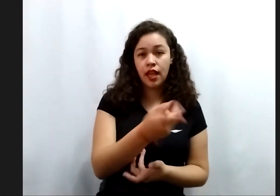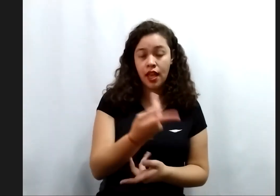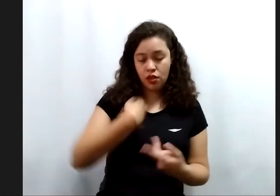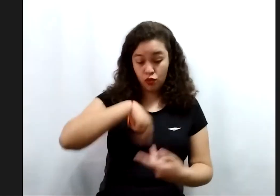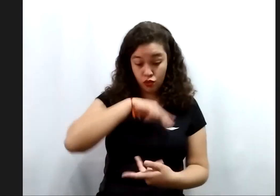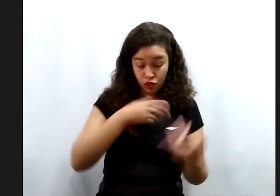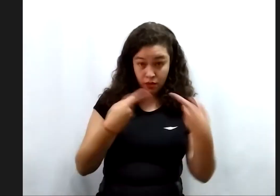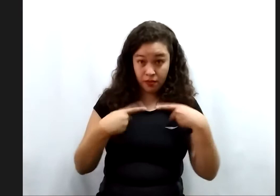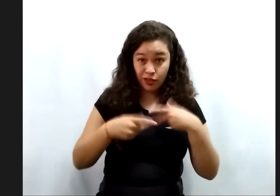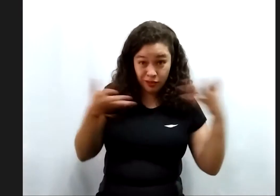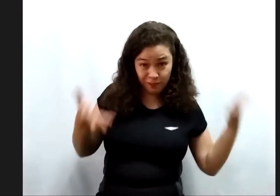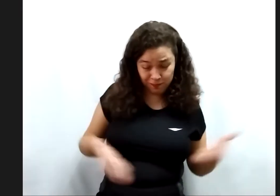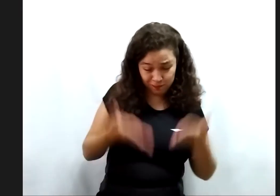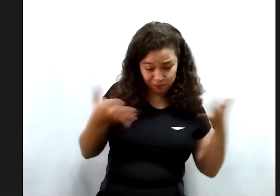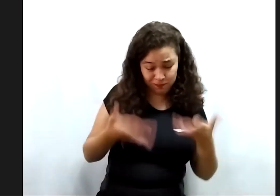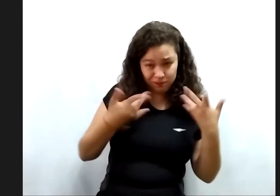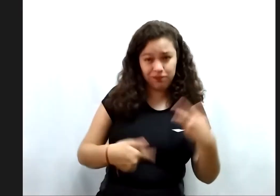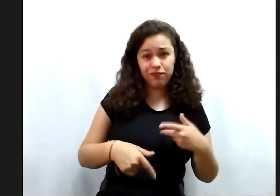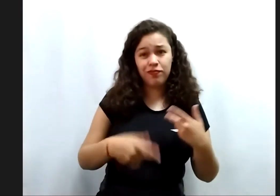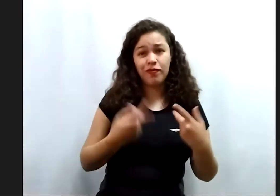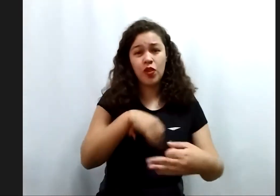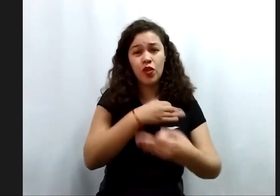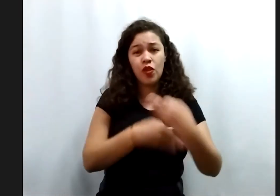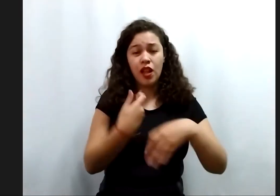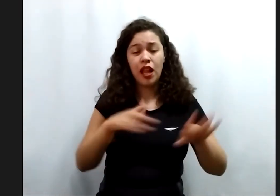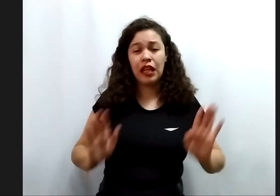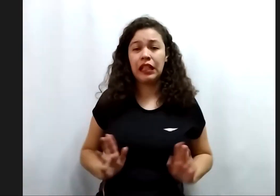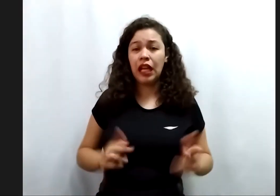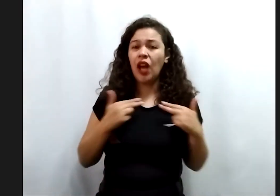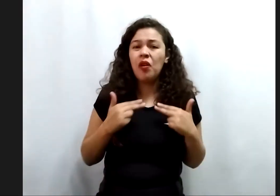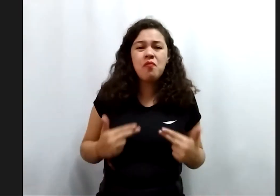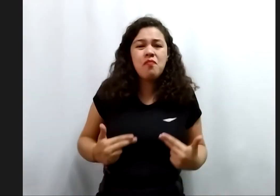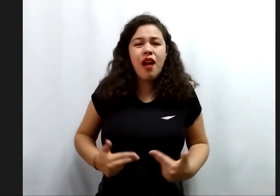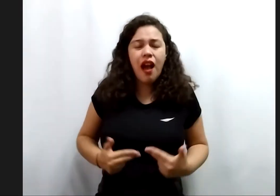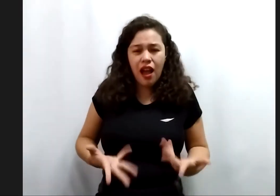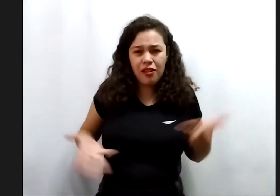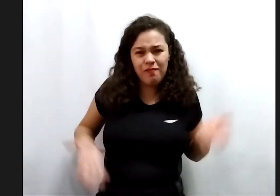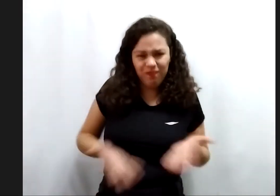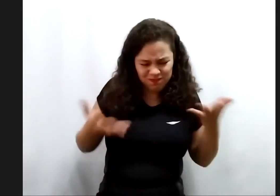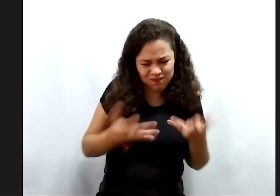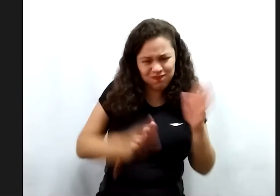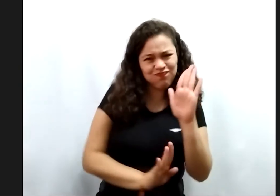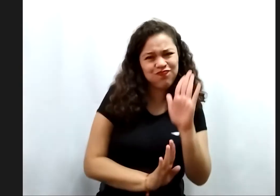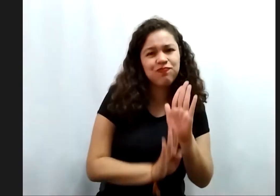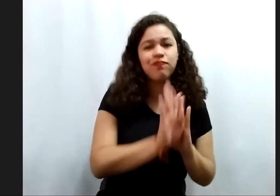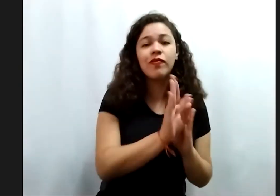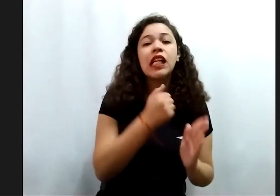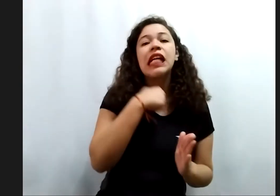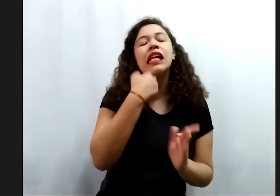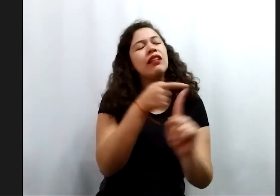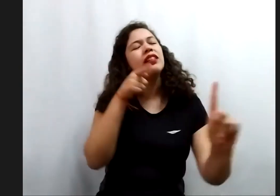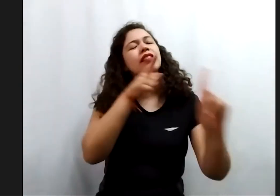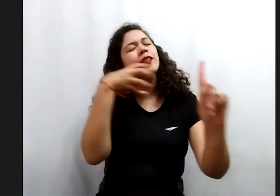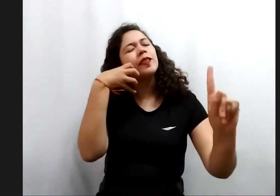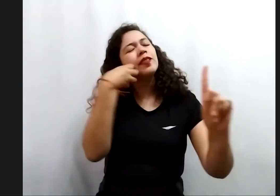mismos, todos estos aspectos que nos conforman como seres humanos y nos movilizan la intención de